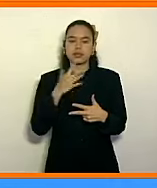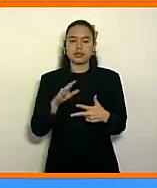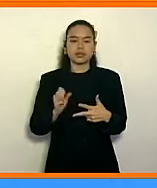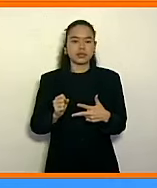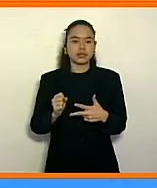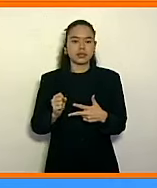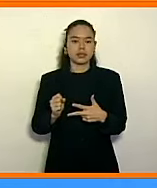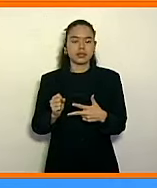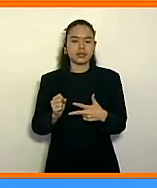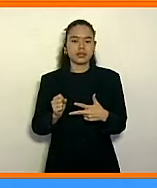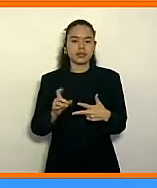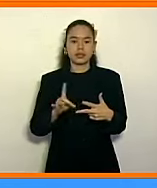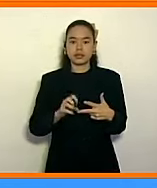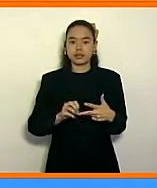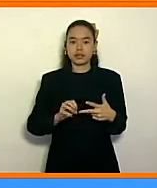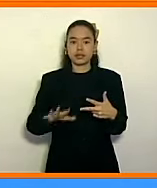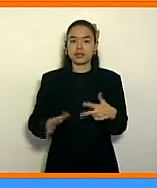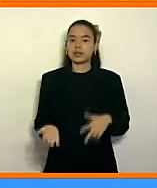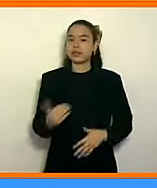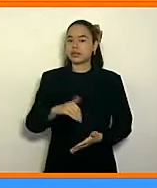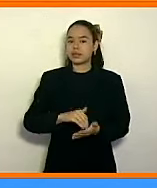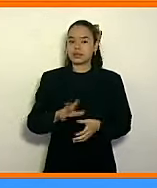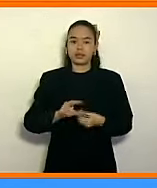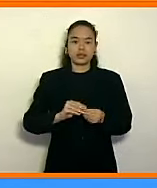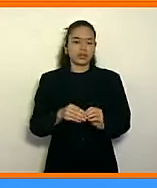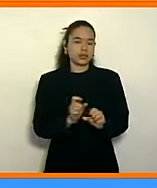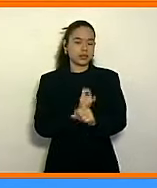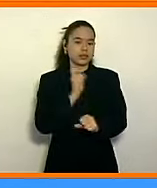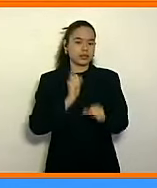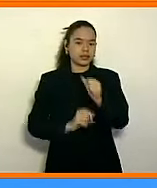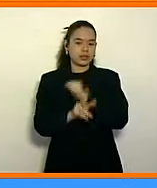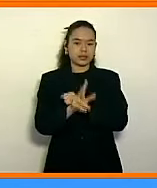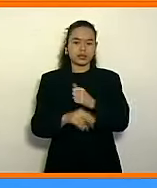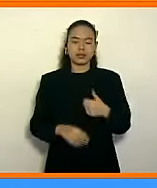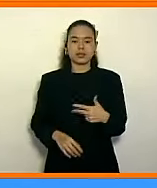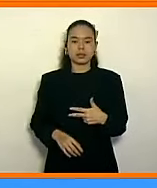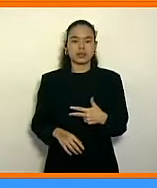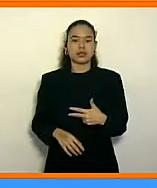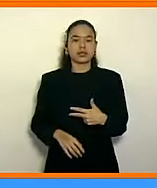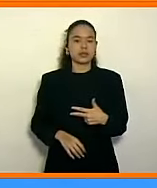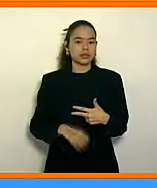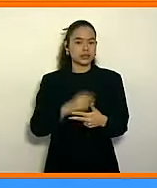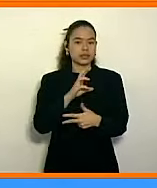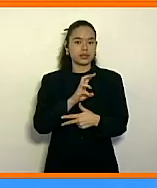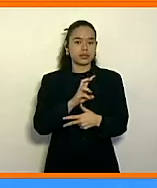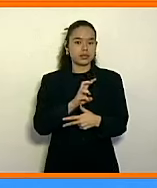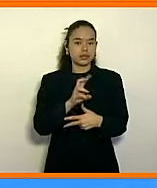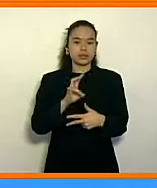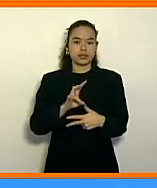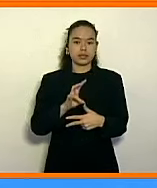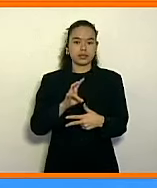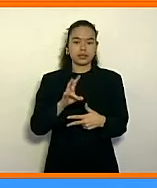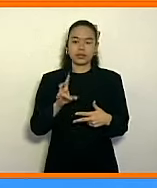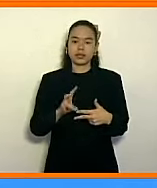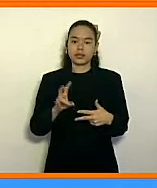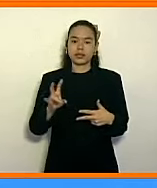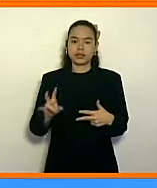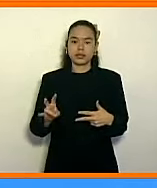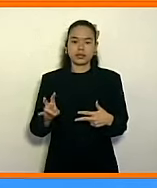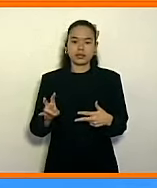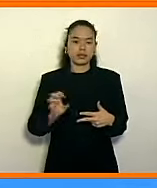suerte. 05, tus números afortunados para Pega 3 son 67, 77